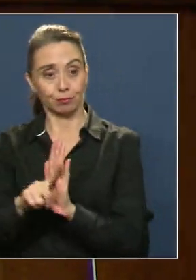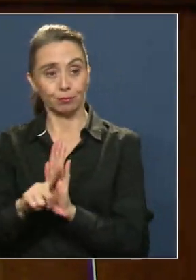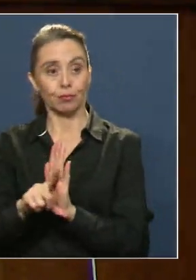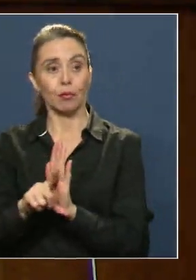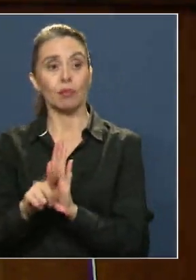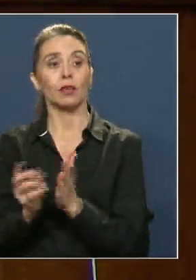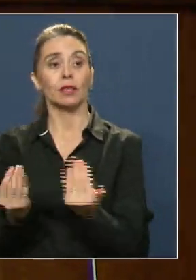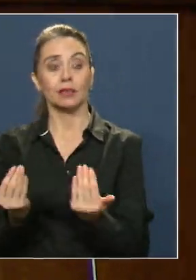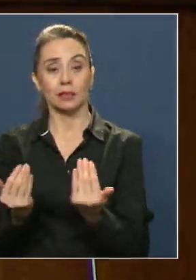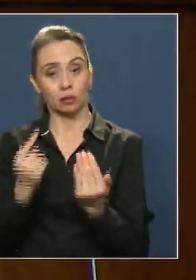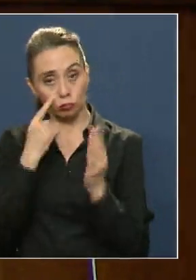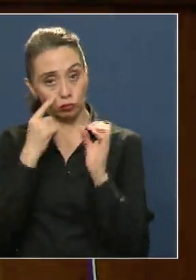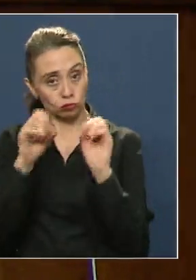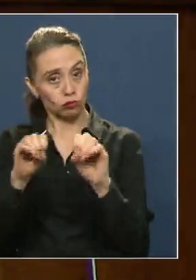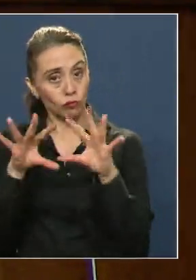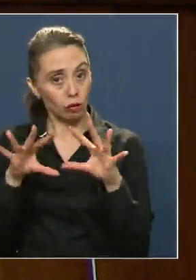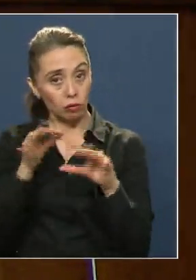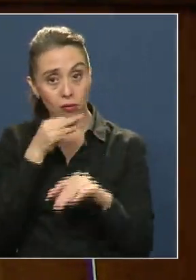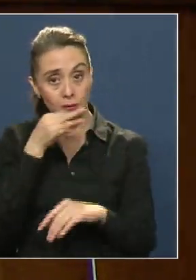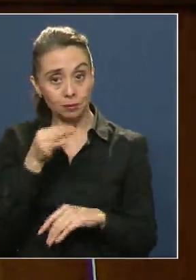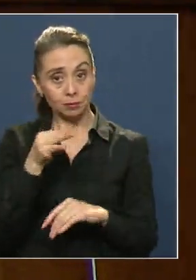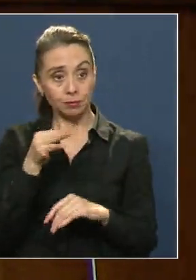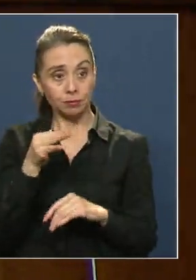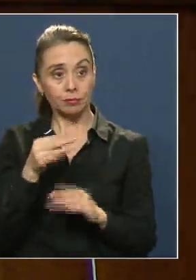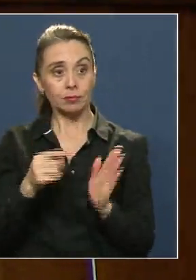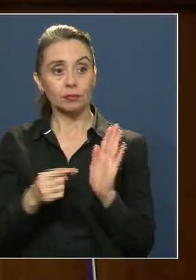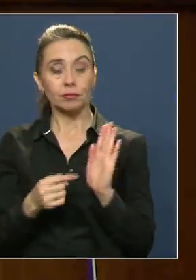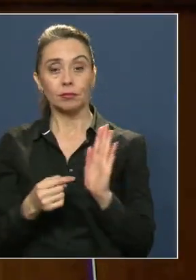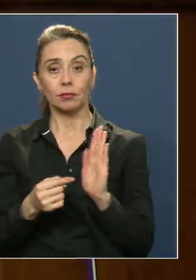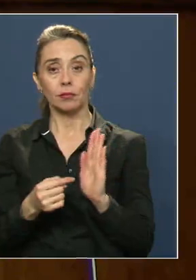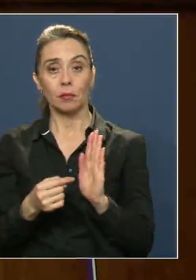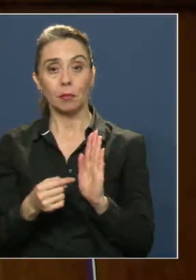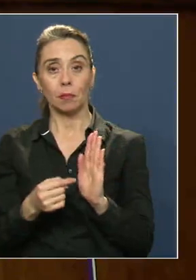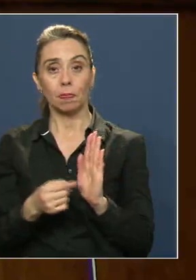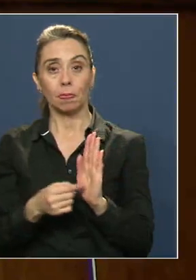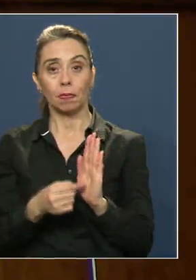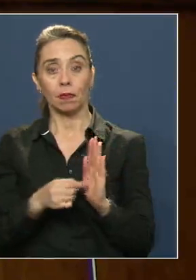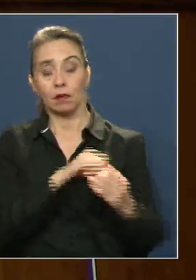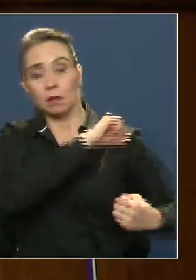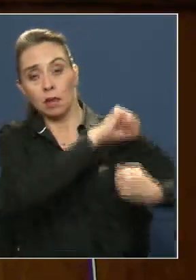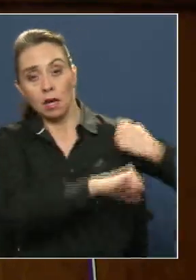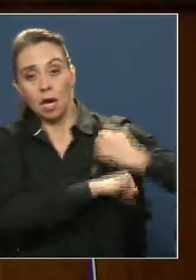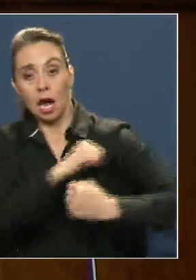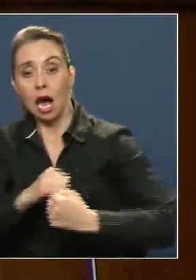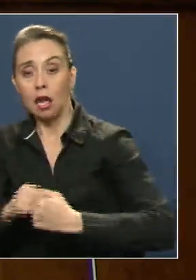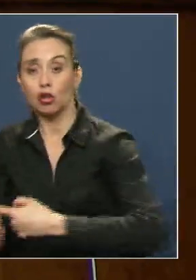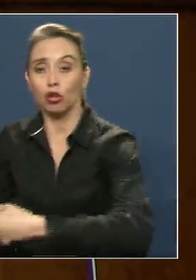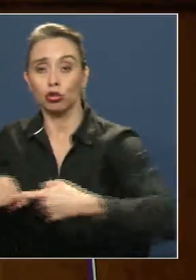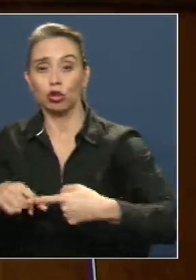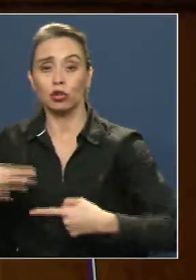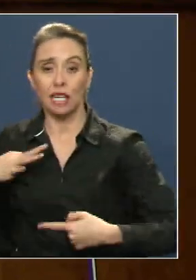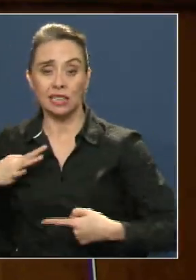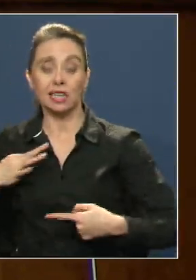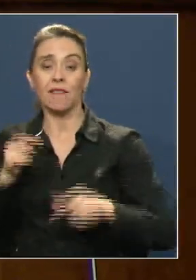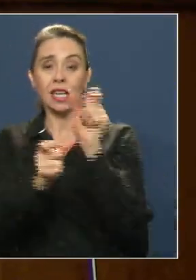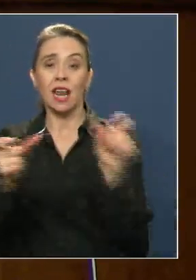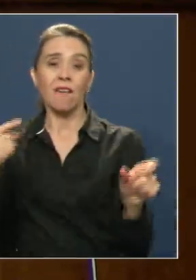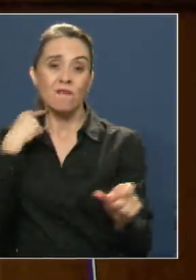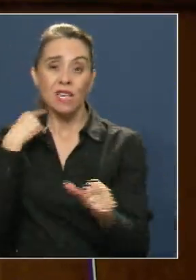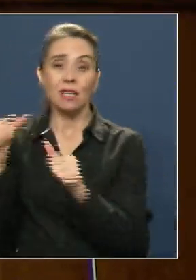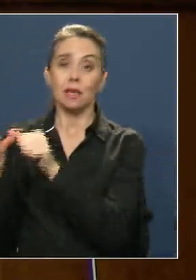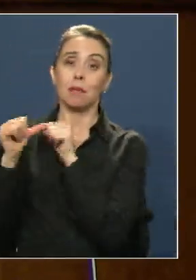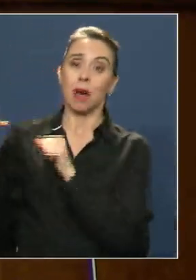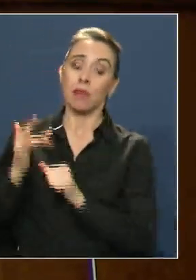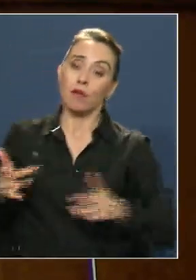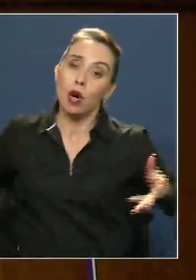Es necesario destacar que el impulso que por largos años la sociedad civil y las víctimas dieron en